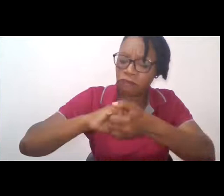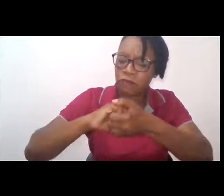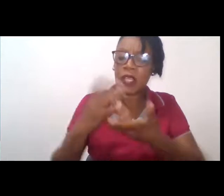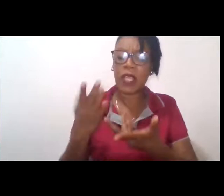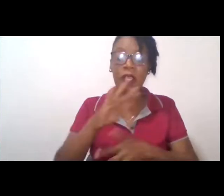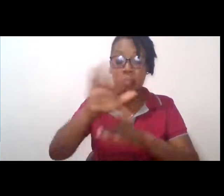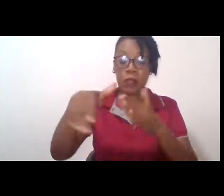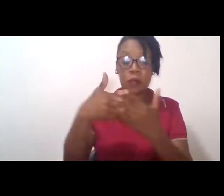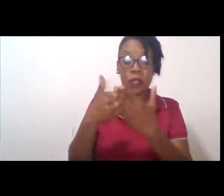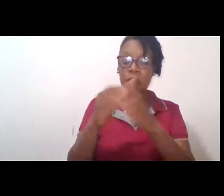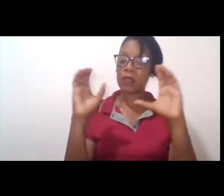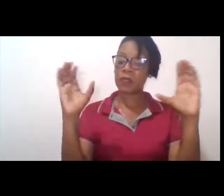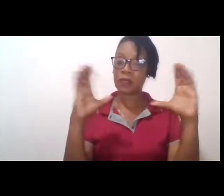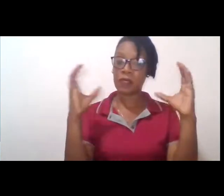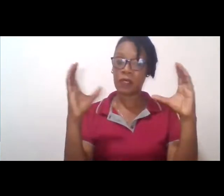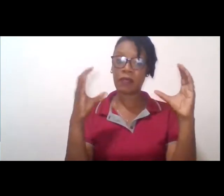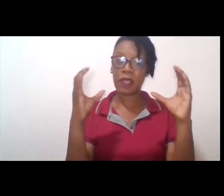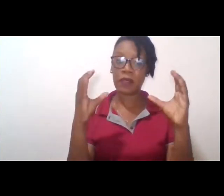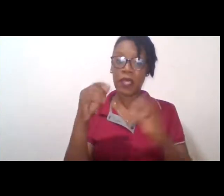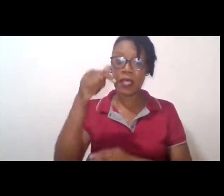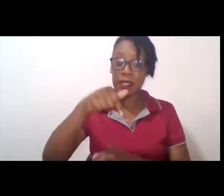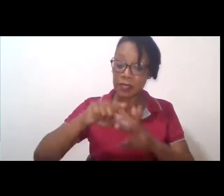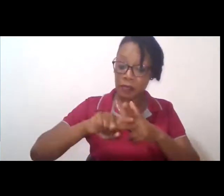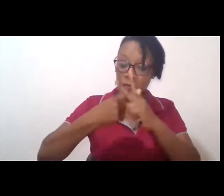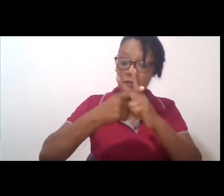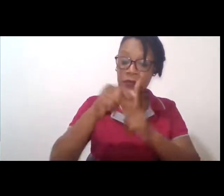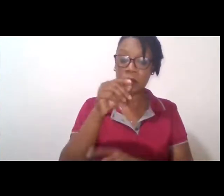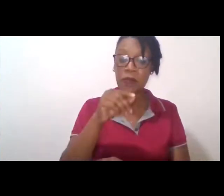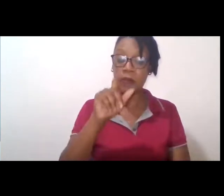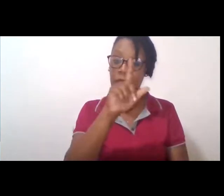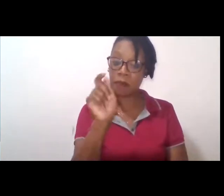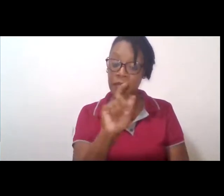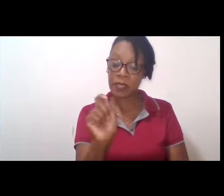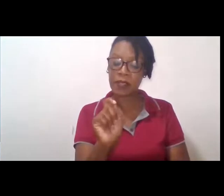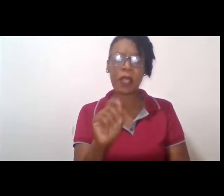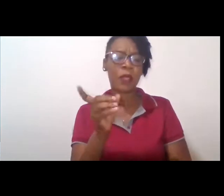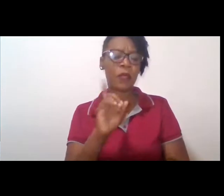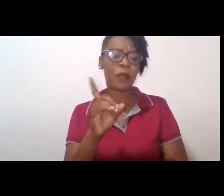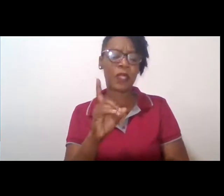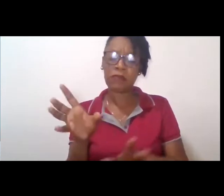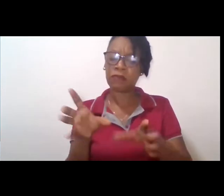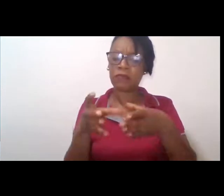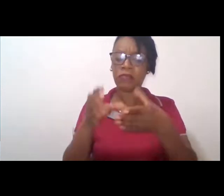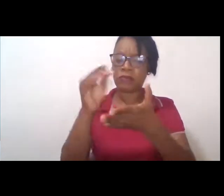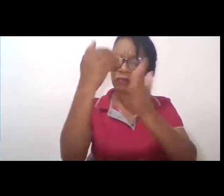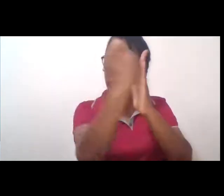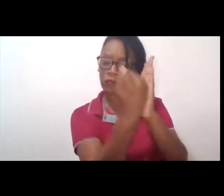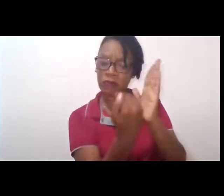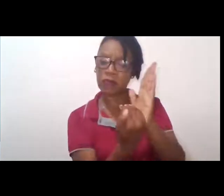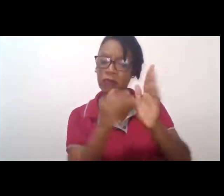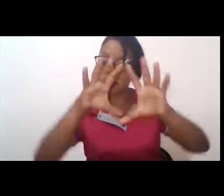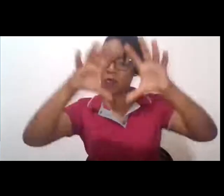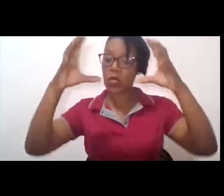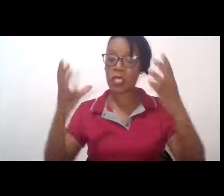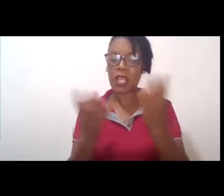conmemorando desde este principio de mes, donde en la agenda mundial se guarda una